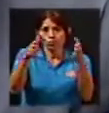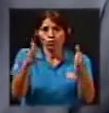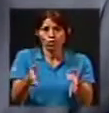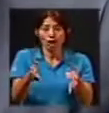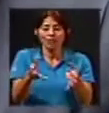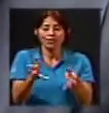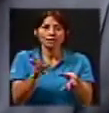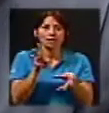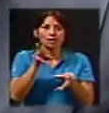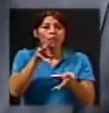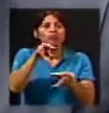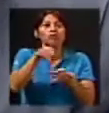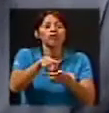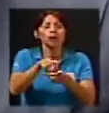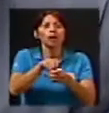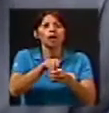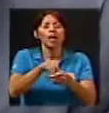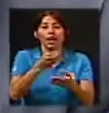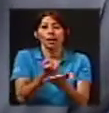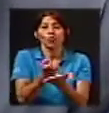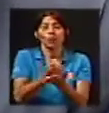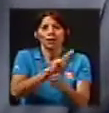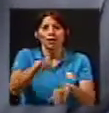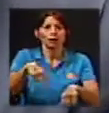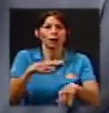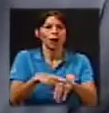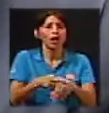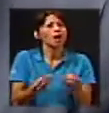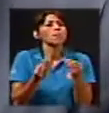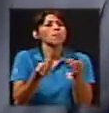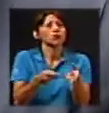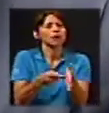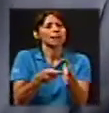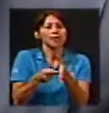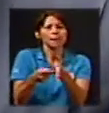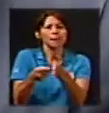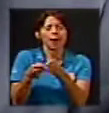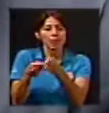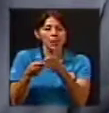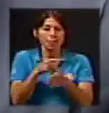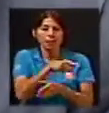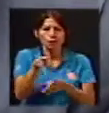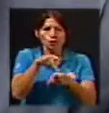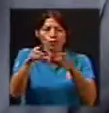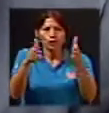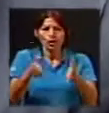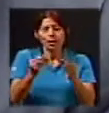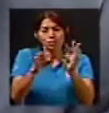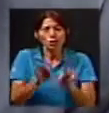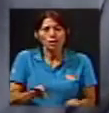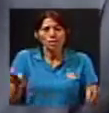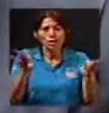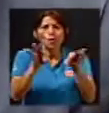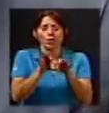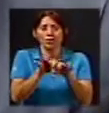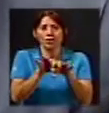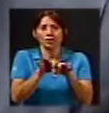de la economía nacional, que efectivamente hay una gran demanda y sigue existiendo una importancia de las